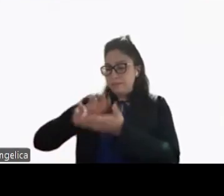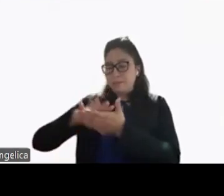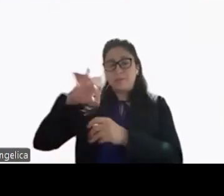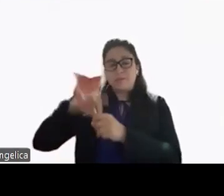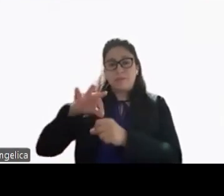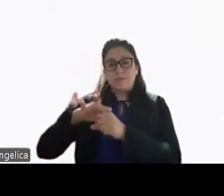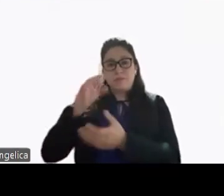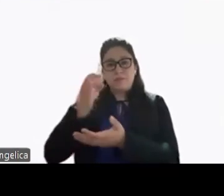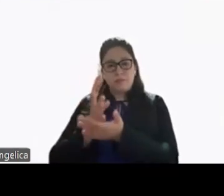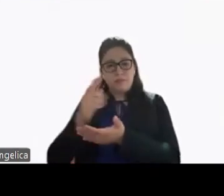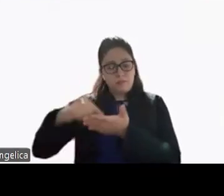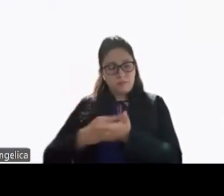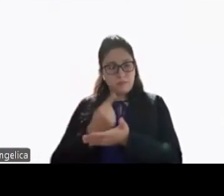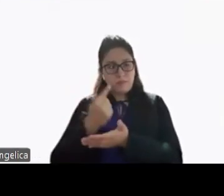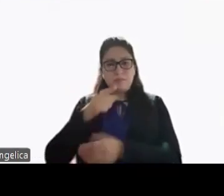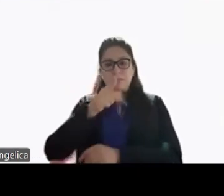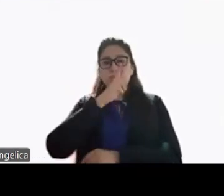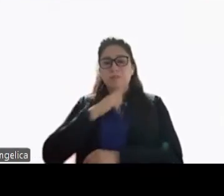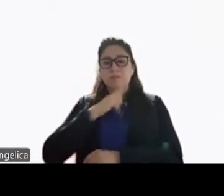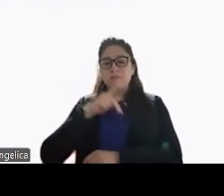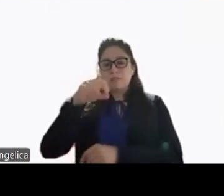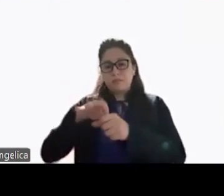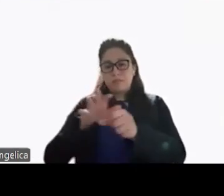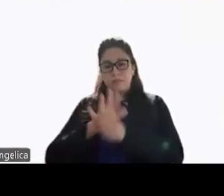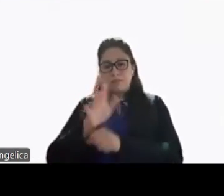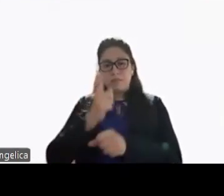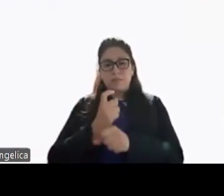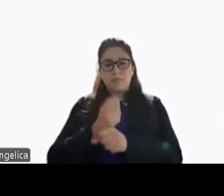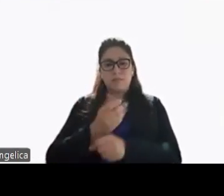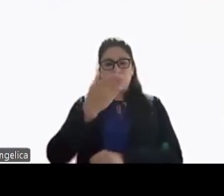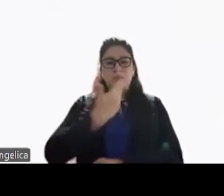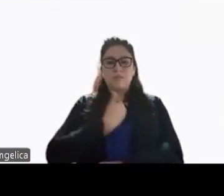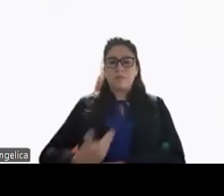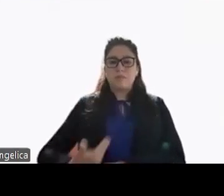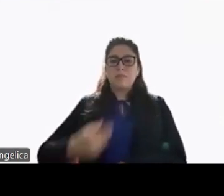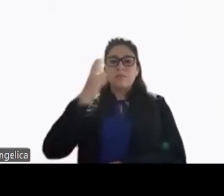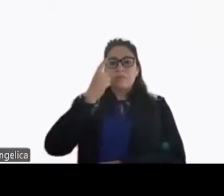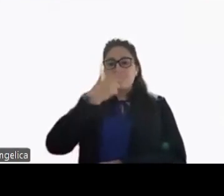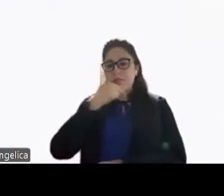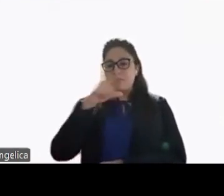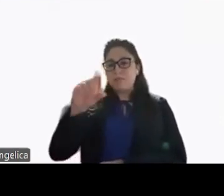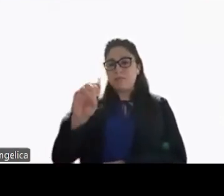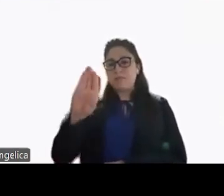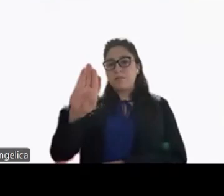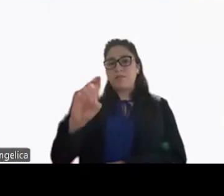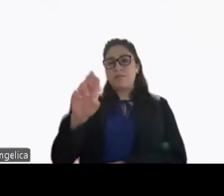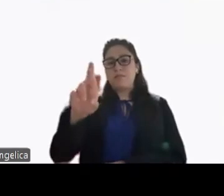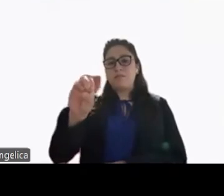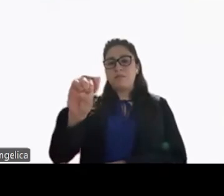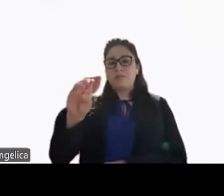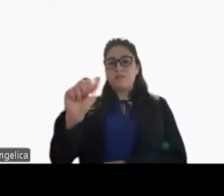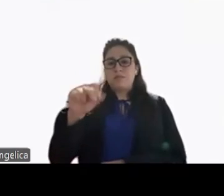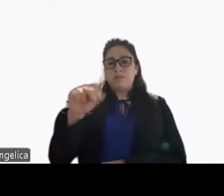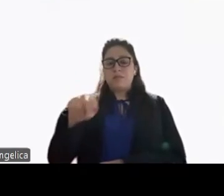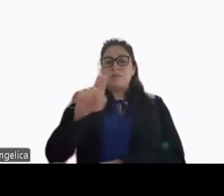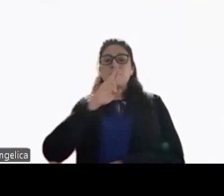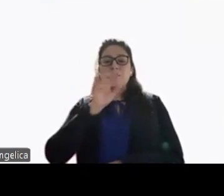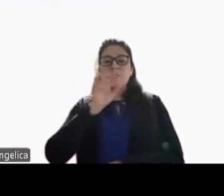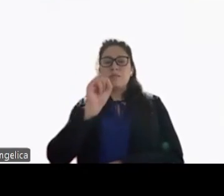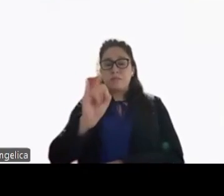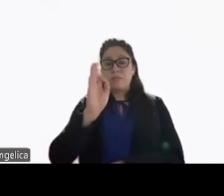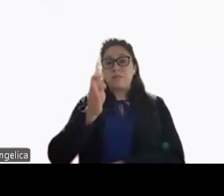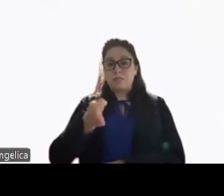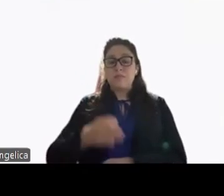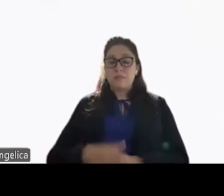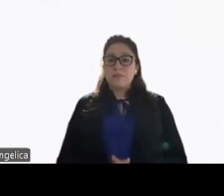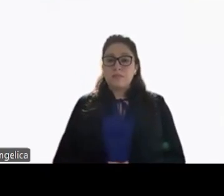el presente dictamen. Diputado Víctor Hugo Lobo Román. Víctor Hugo Lobo, a favor. Gracias,